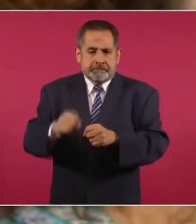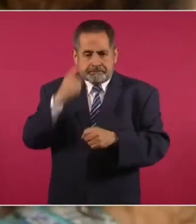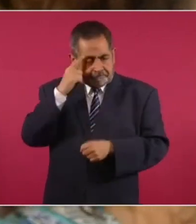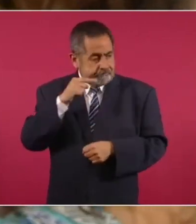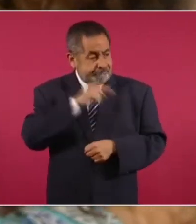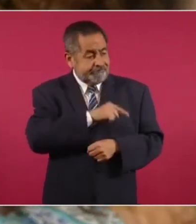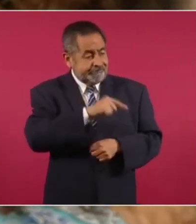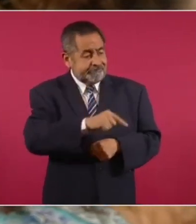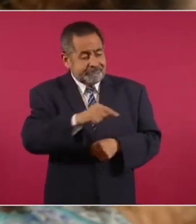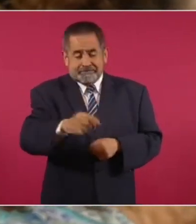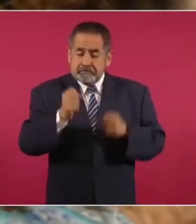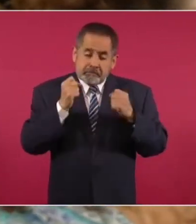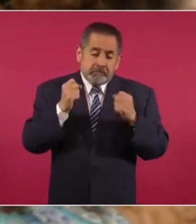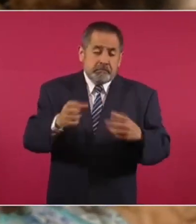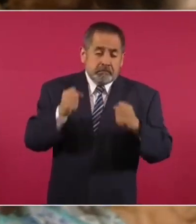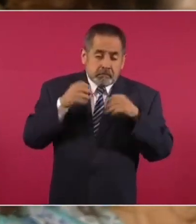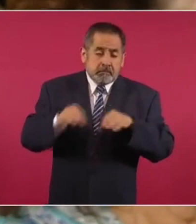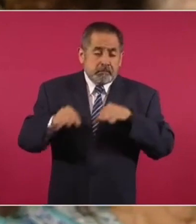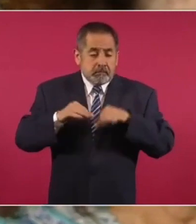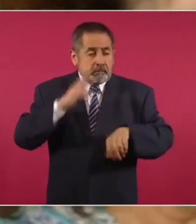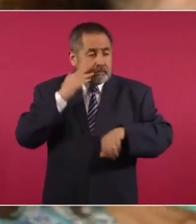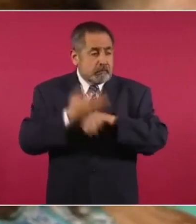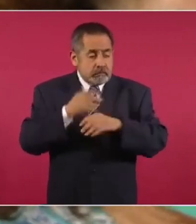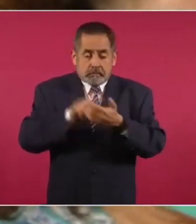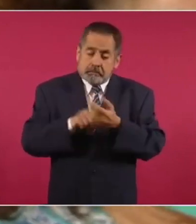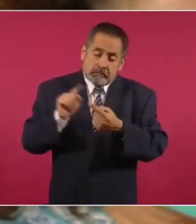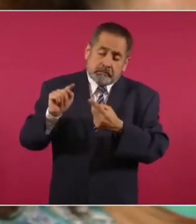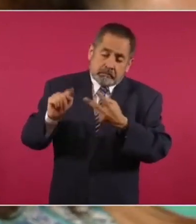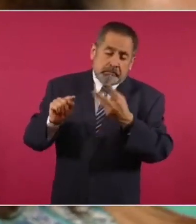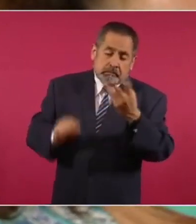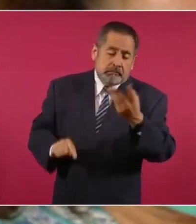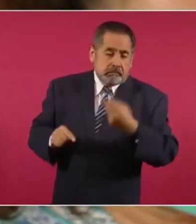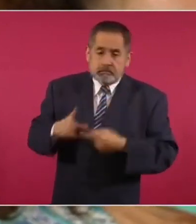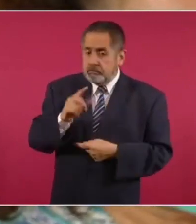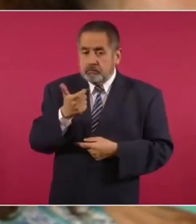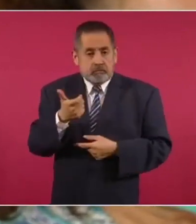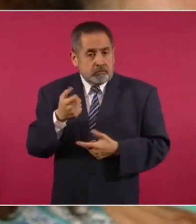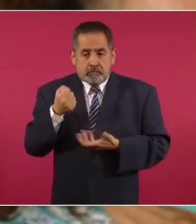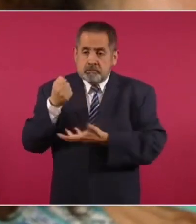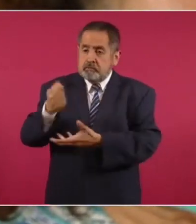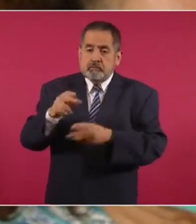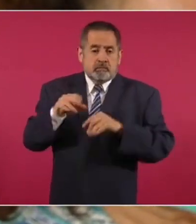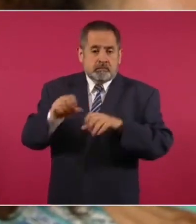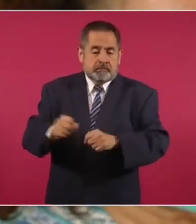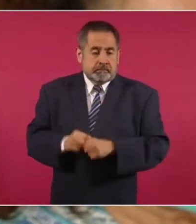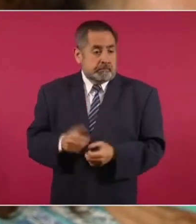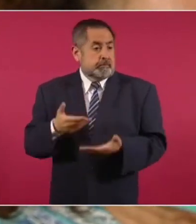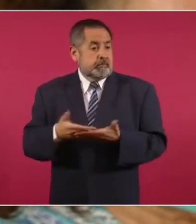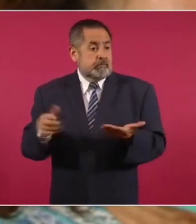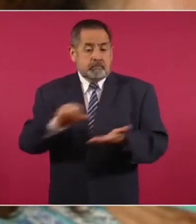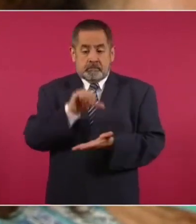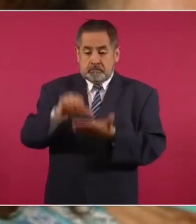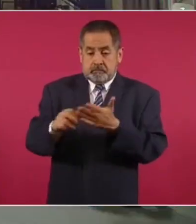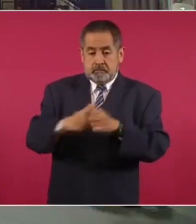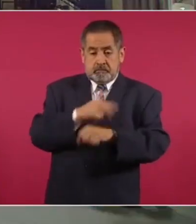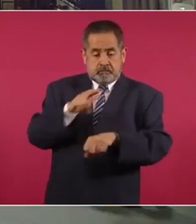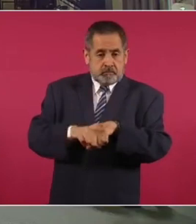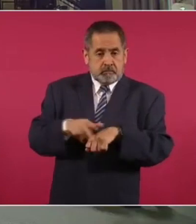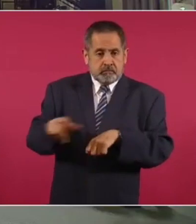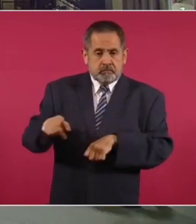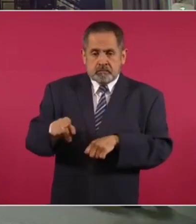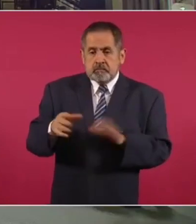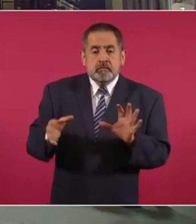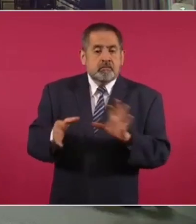cumplir todas las encomiendas que ya tiene bajo su responsabilidad y que ahora que el Centro Nacional de Identificación Humana queda